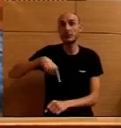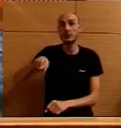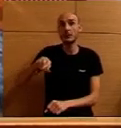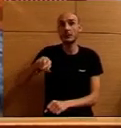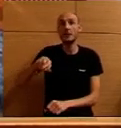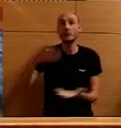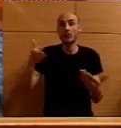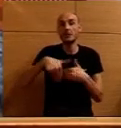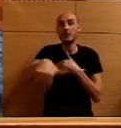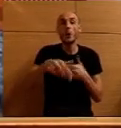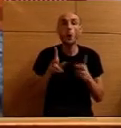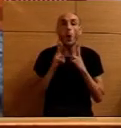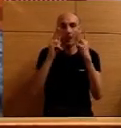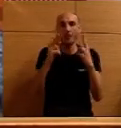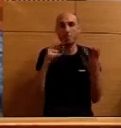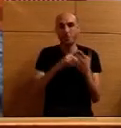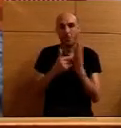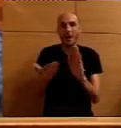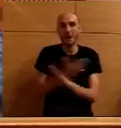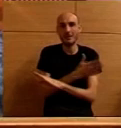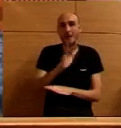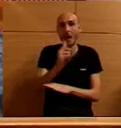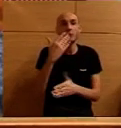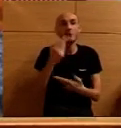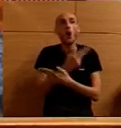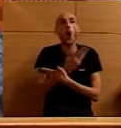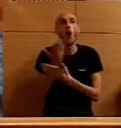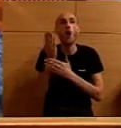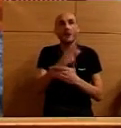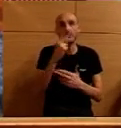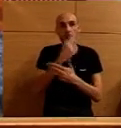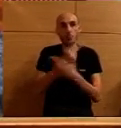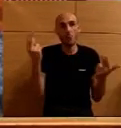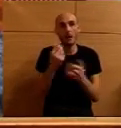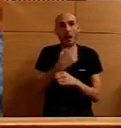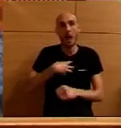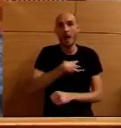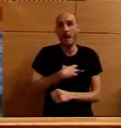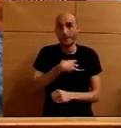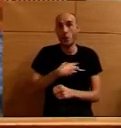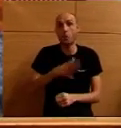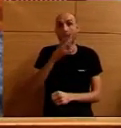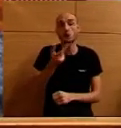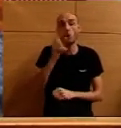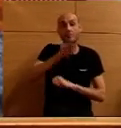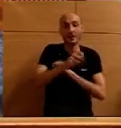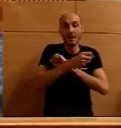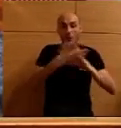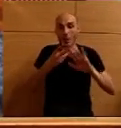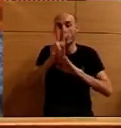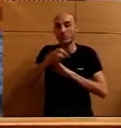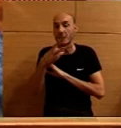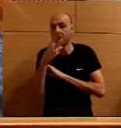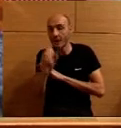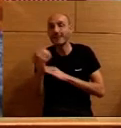criterios sirven para confeccionar las ofertas públicas de empleo. Por eso, en la OPE del 2019 y del 2020 ya incluimos las plazas